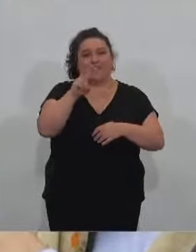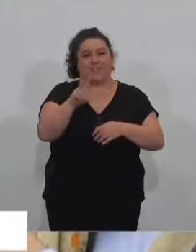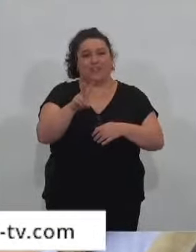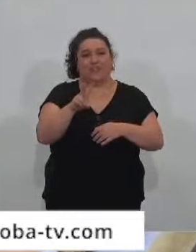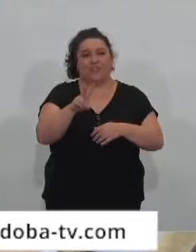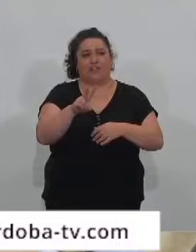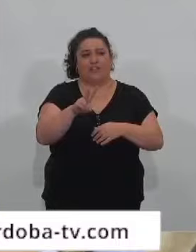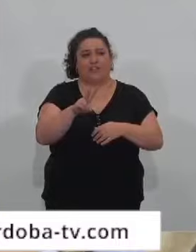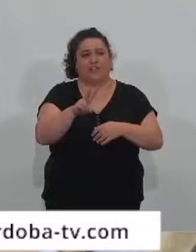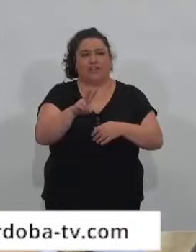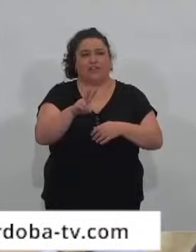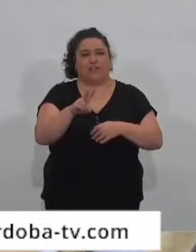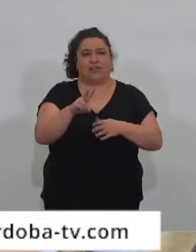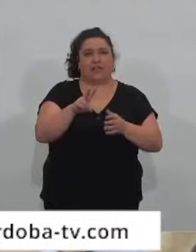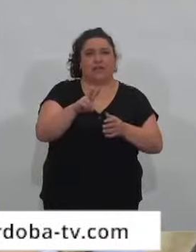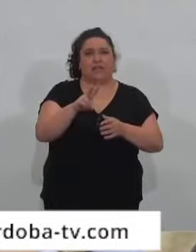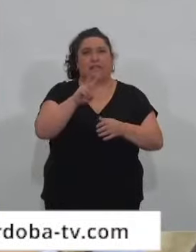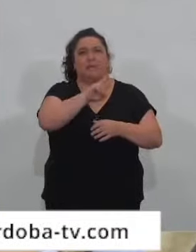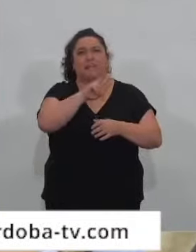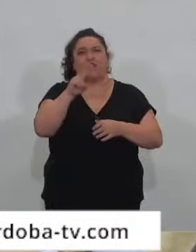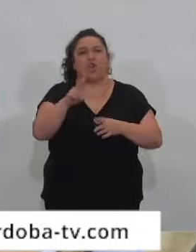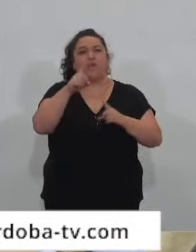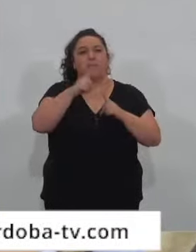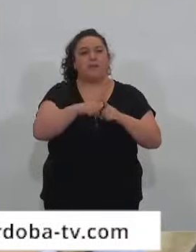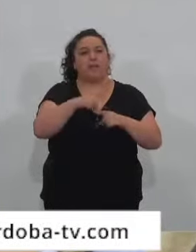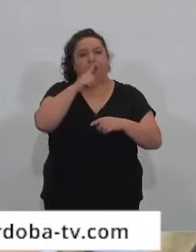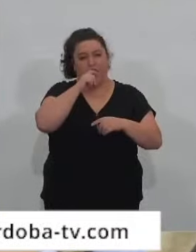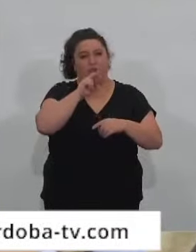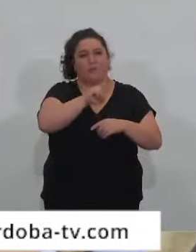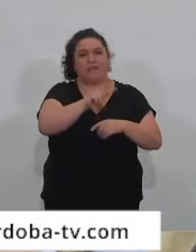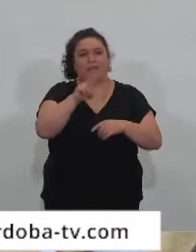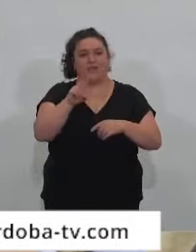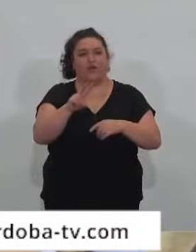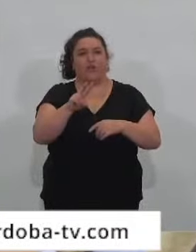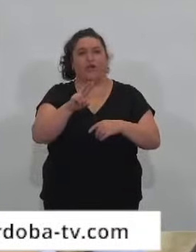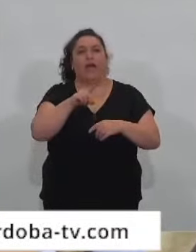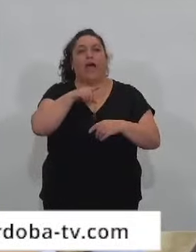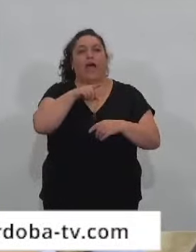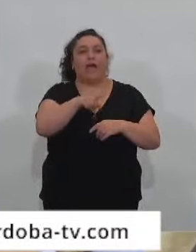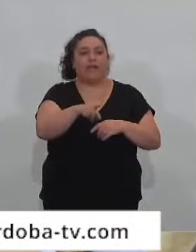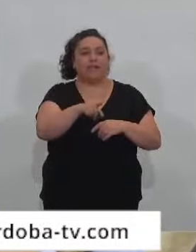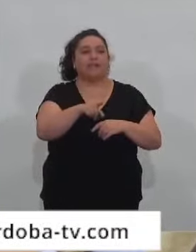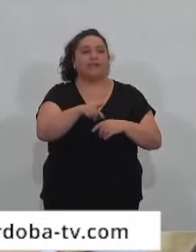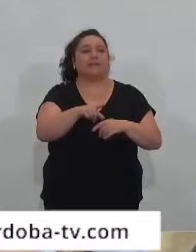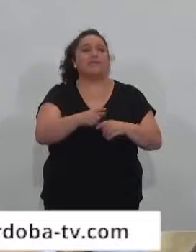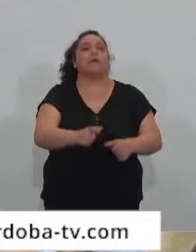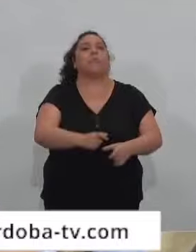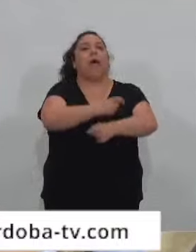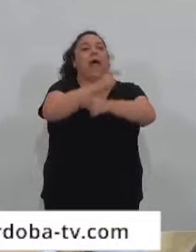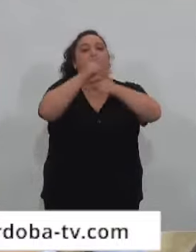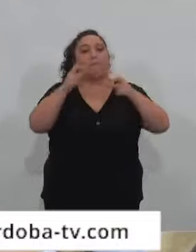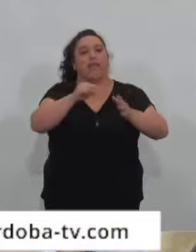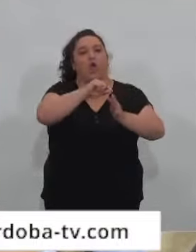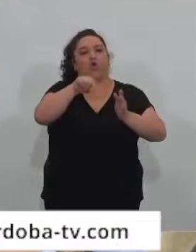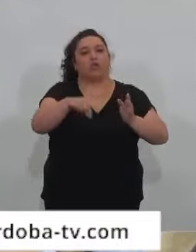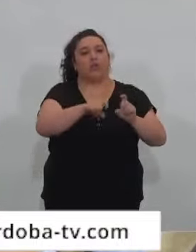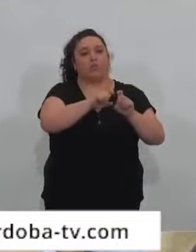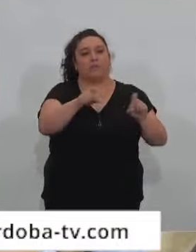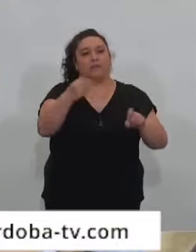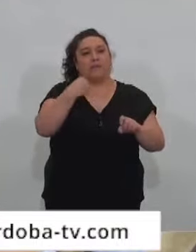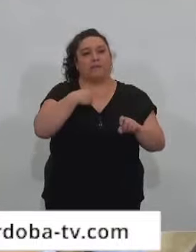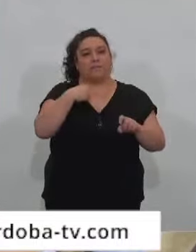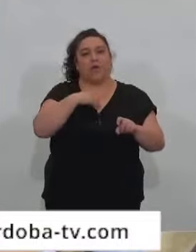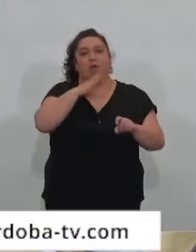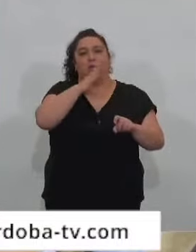2022. Tuvimos que hacer una ampliación del contrato con la empresa porque ha habido modificaciones en cuanto a la periodicidad de